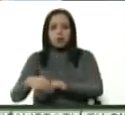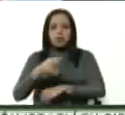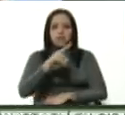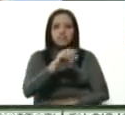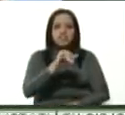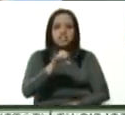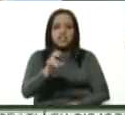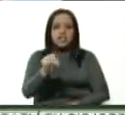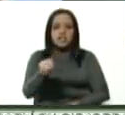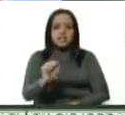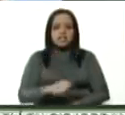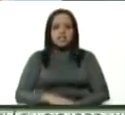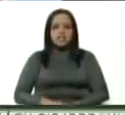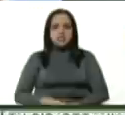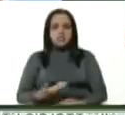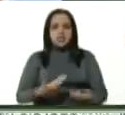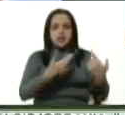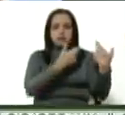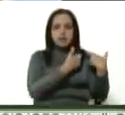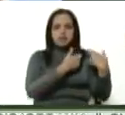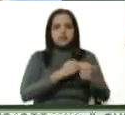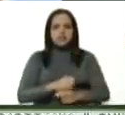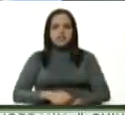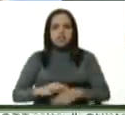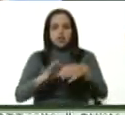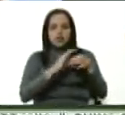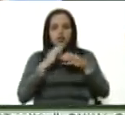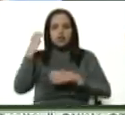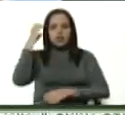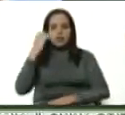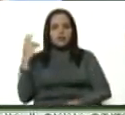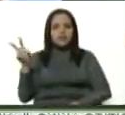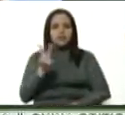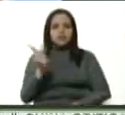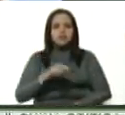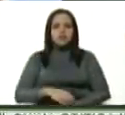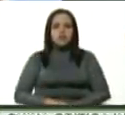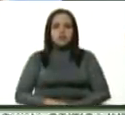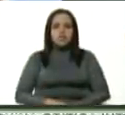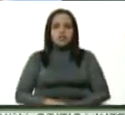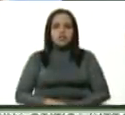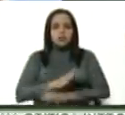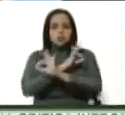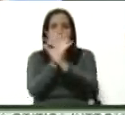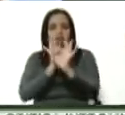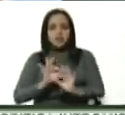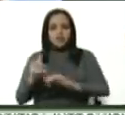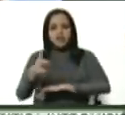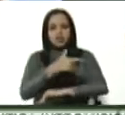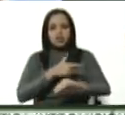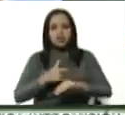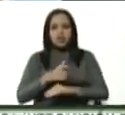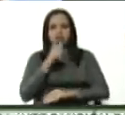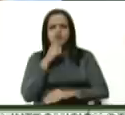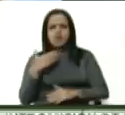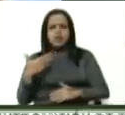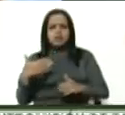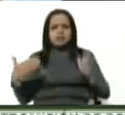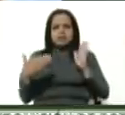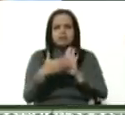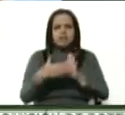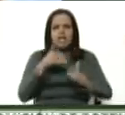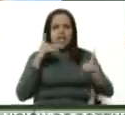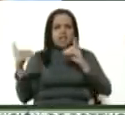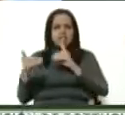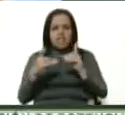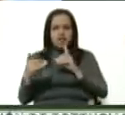de la Unión Europea en Venezuela, como un gesto del gobierno bolivariano para no entorpecer el diálogo con la Unión Europea, y